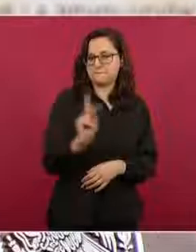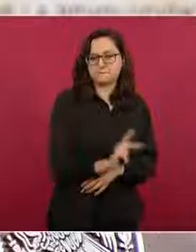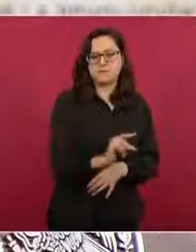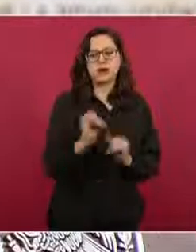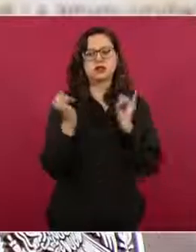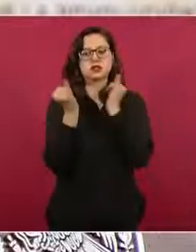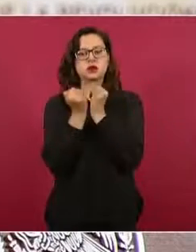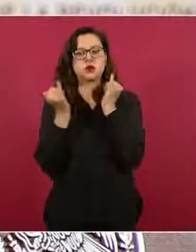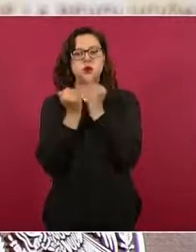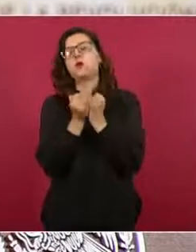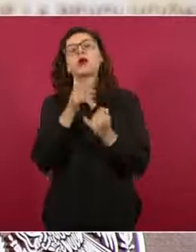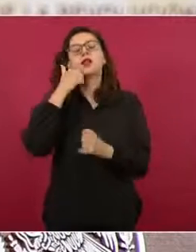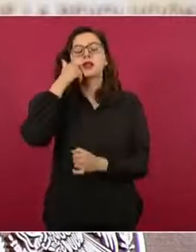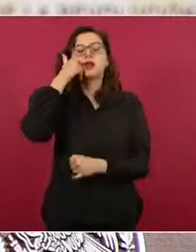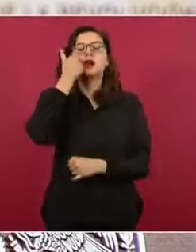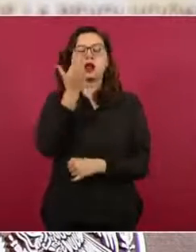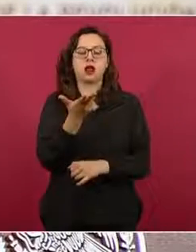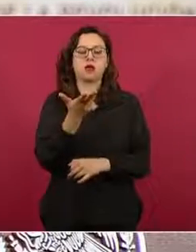También por eso